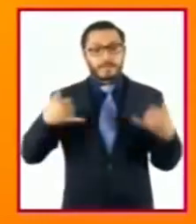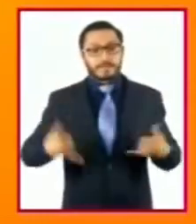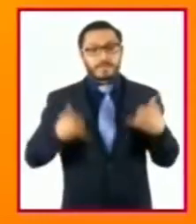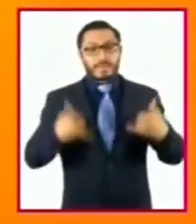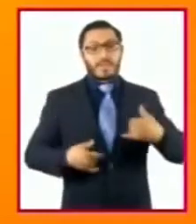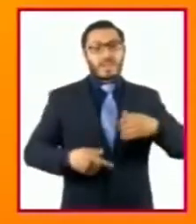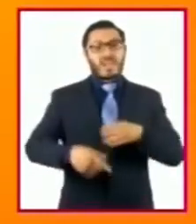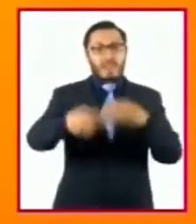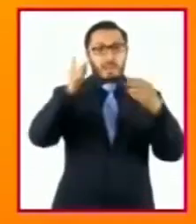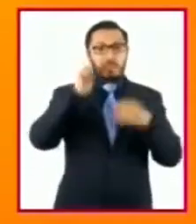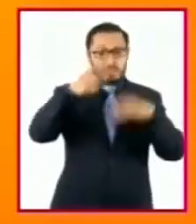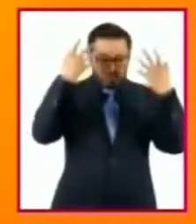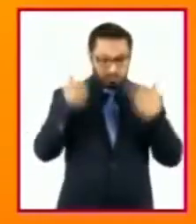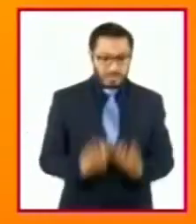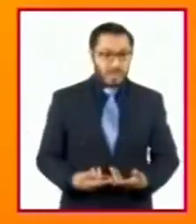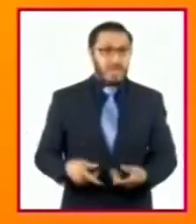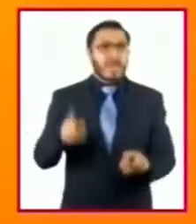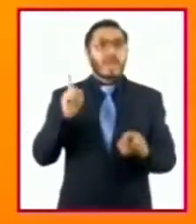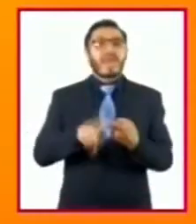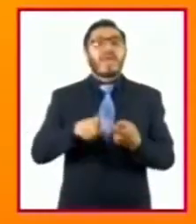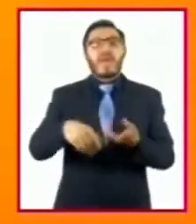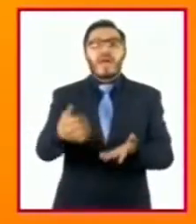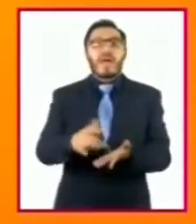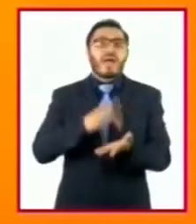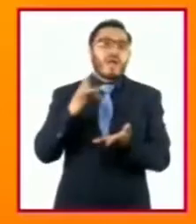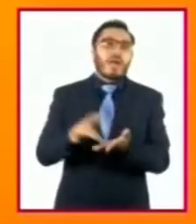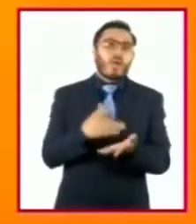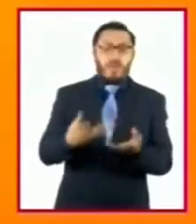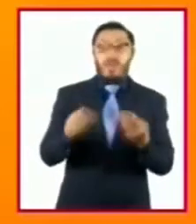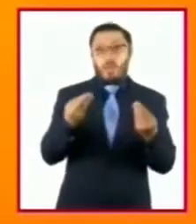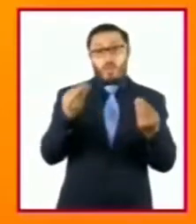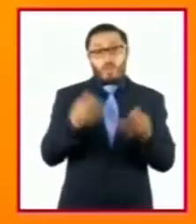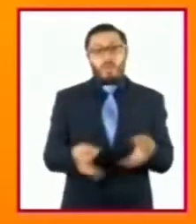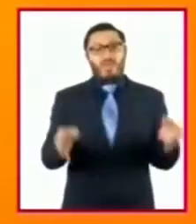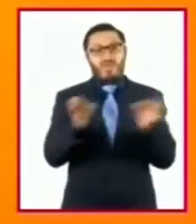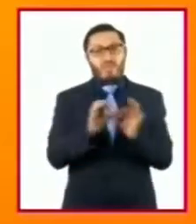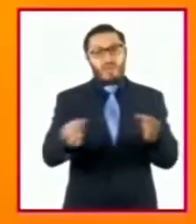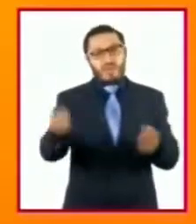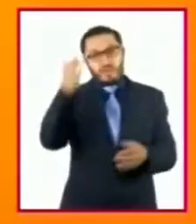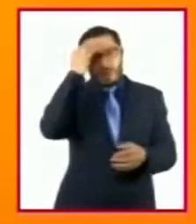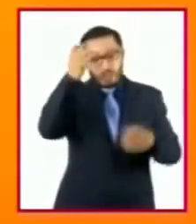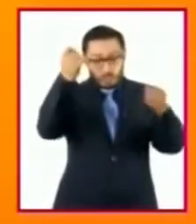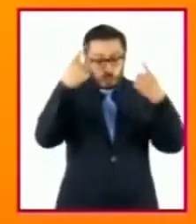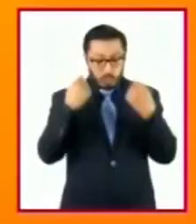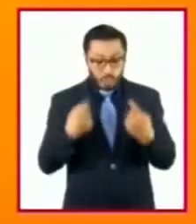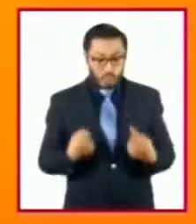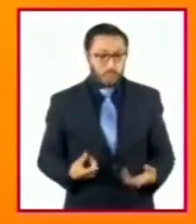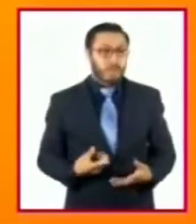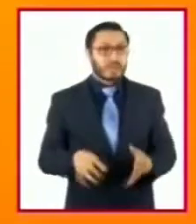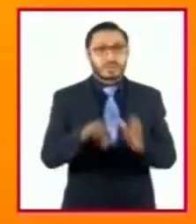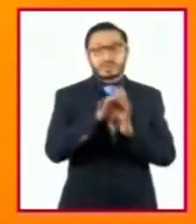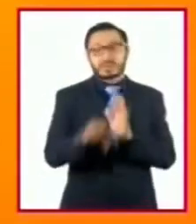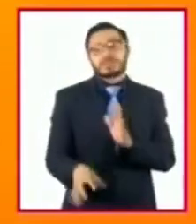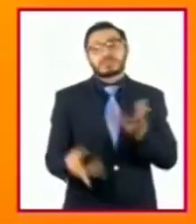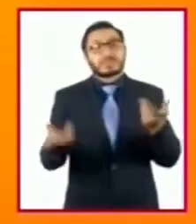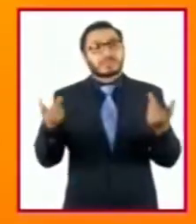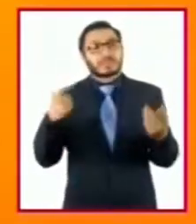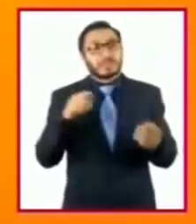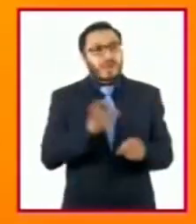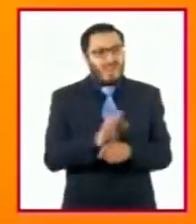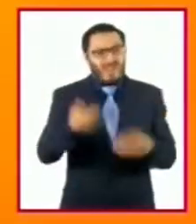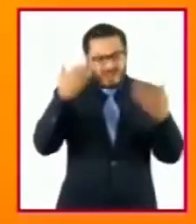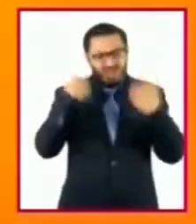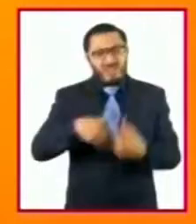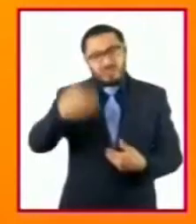con quién cuenta. Y para eso también hay muchas técnicas de autoconocimiento. Uno mismo siempre va a conocer cuáles son sus